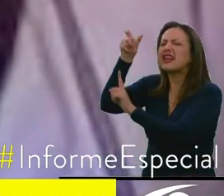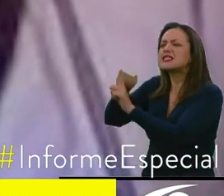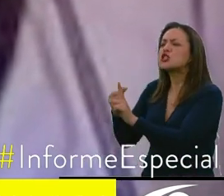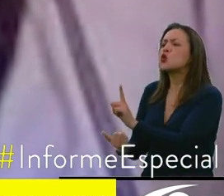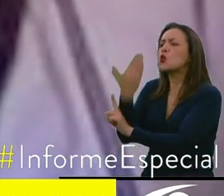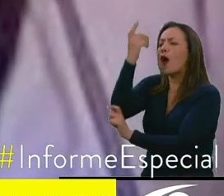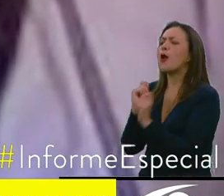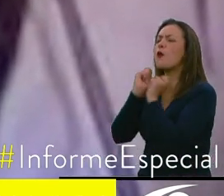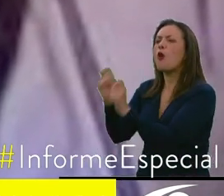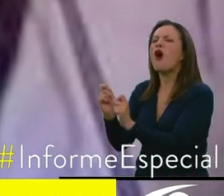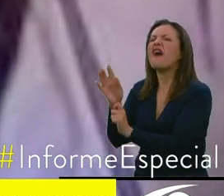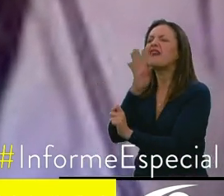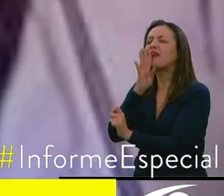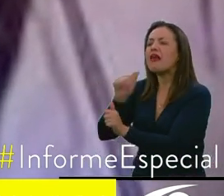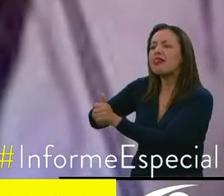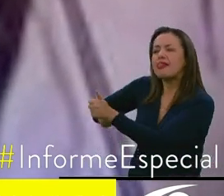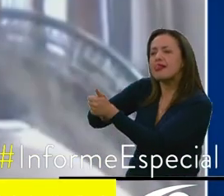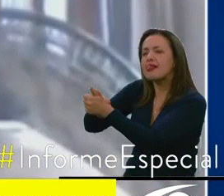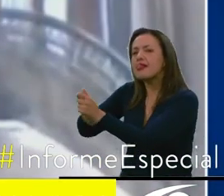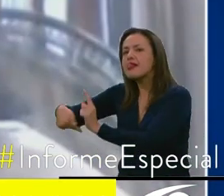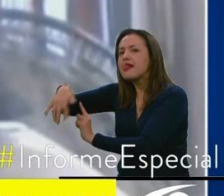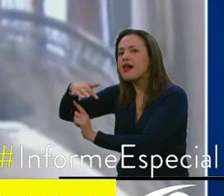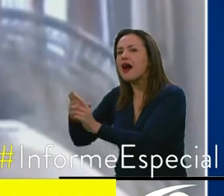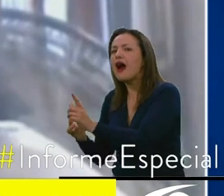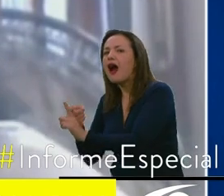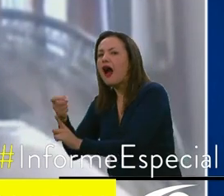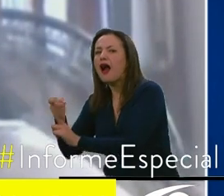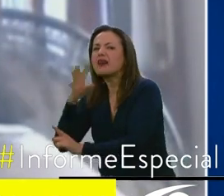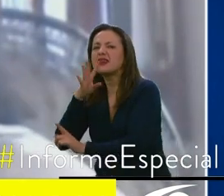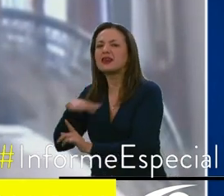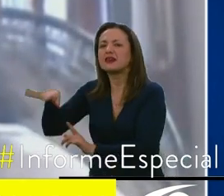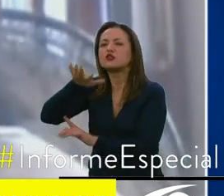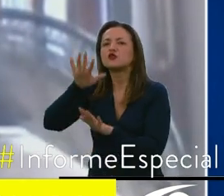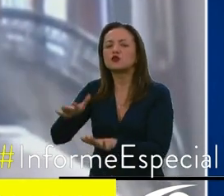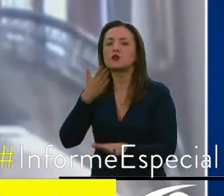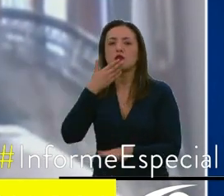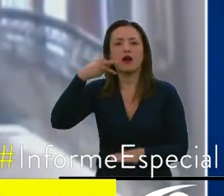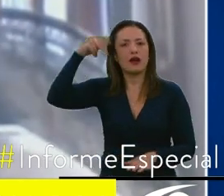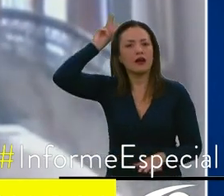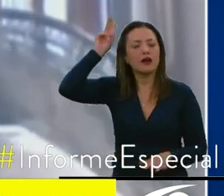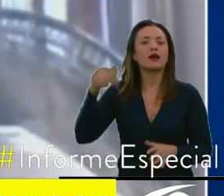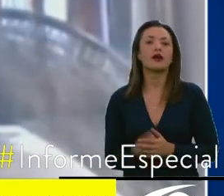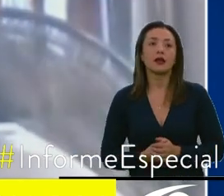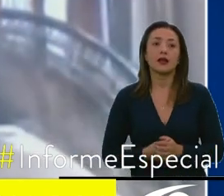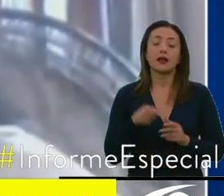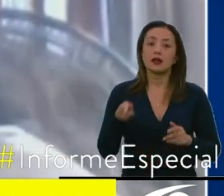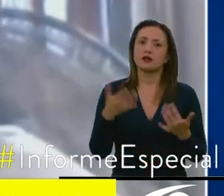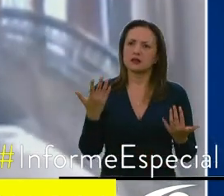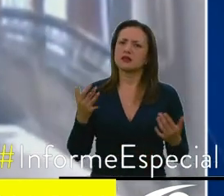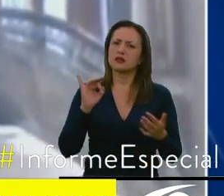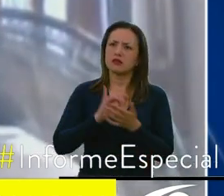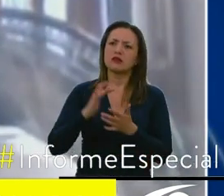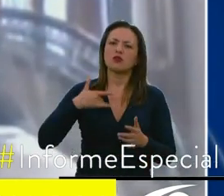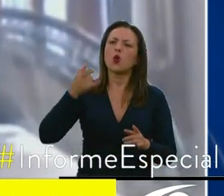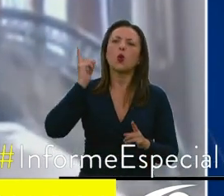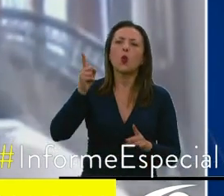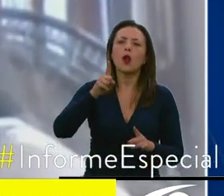los territorios indígenas. Porque estamos con un territorio amenazado por licencias